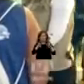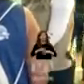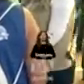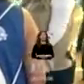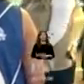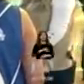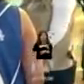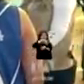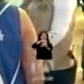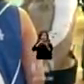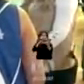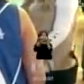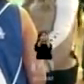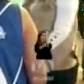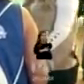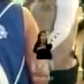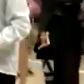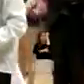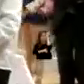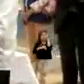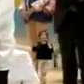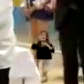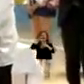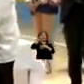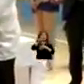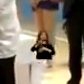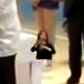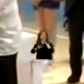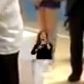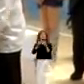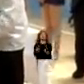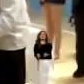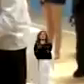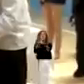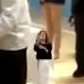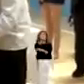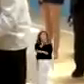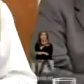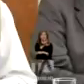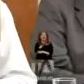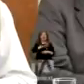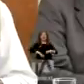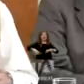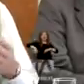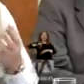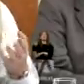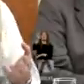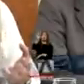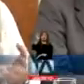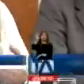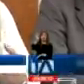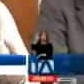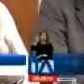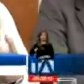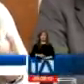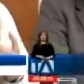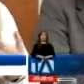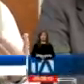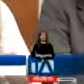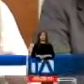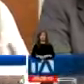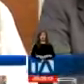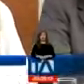misión de la OEA estará conformada por 35 personas distribuidas en 18 provincias. Ese acceso y